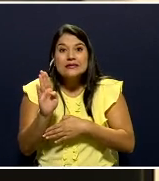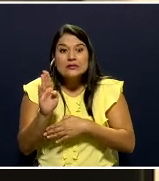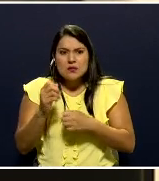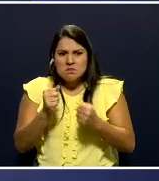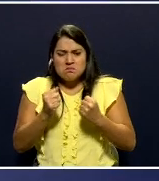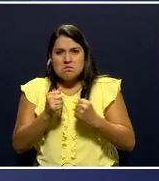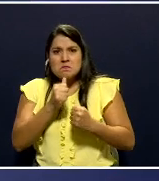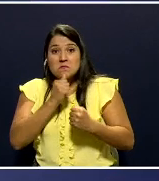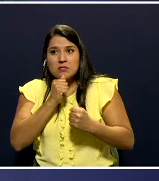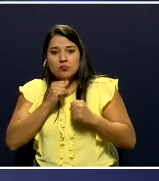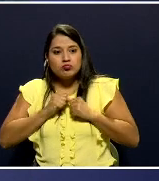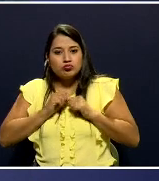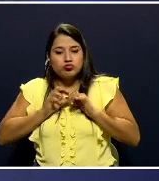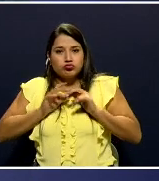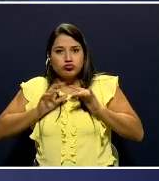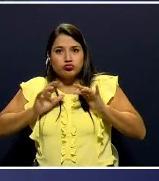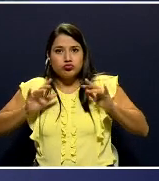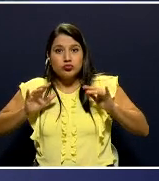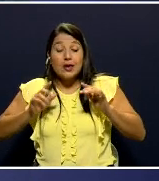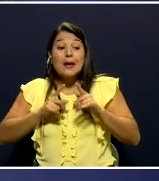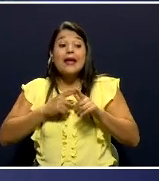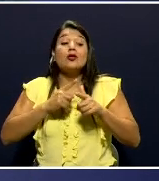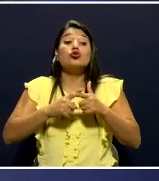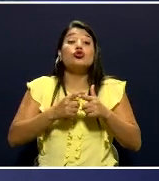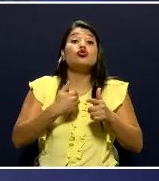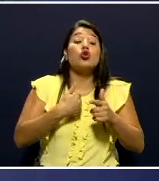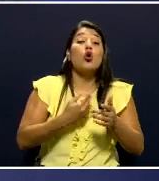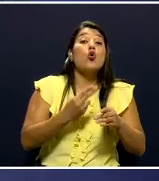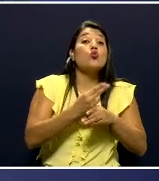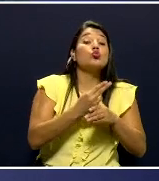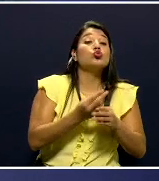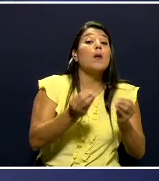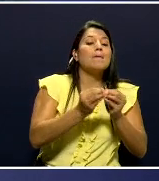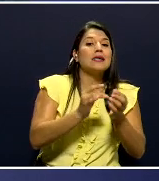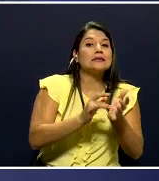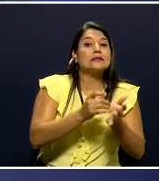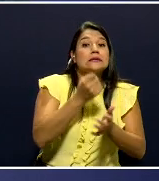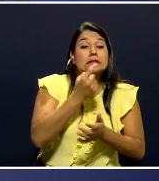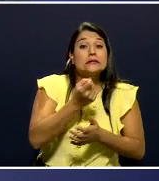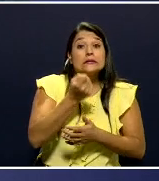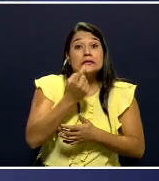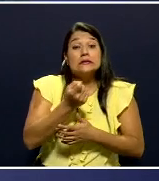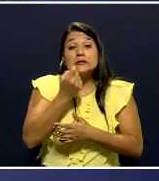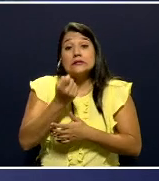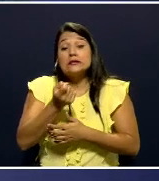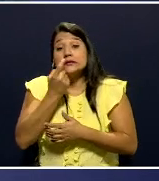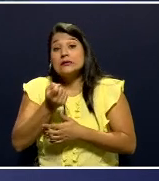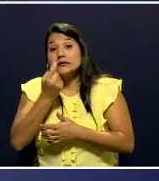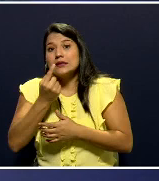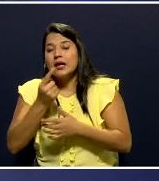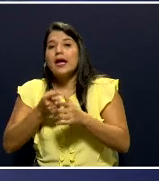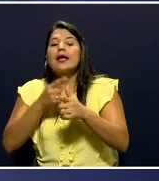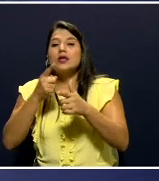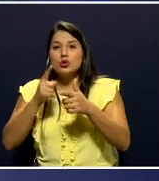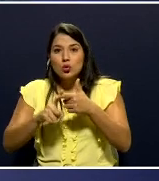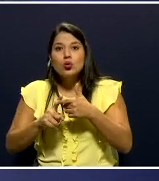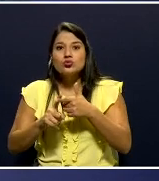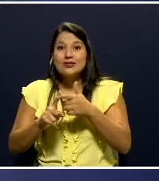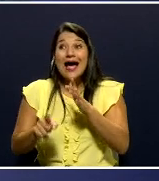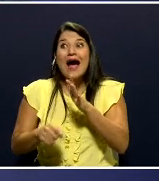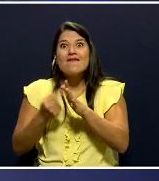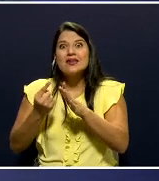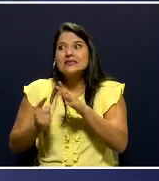cantidades. A mayor uso de estos antibióticos en diferentes ambientes, nosotros vamos a ver entonces que surgen estas bacterias que